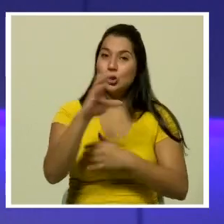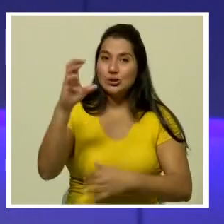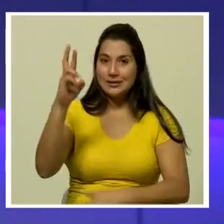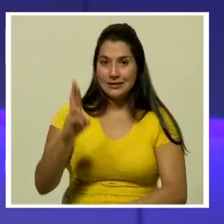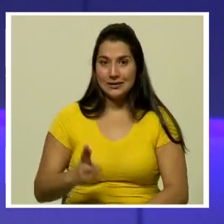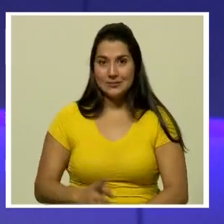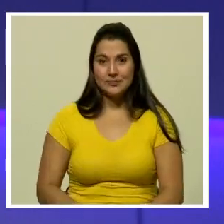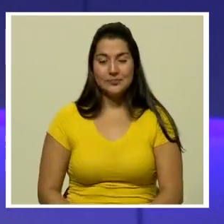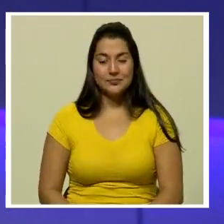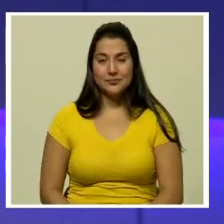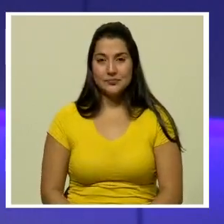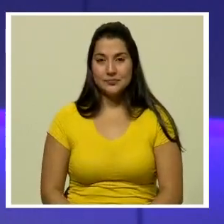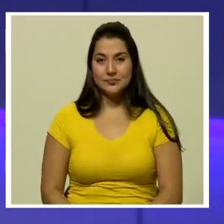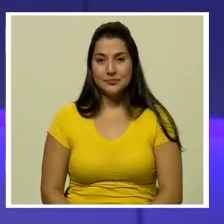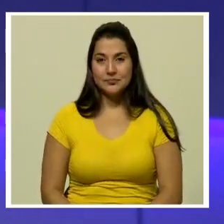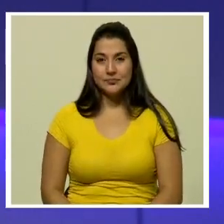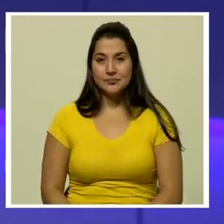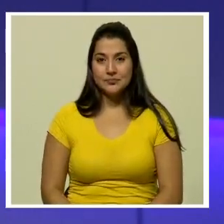Costa Rica.